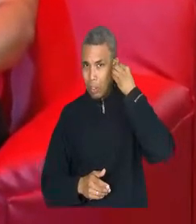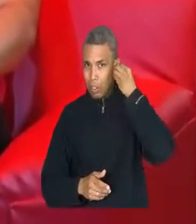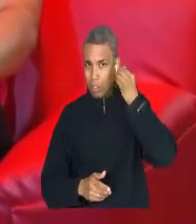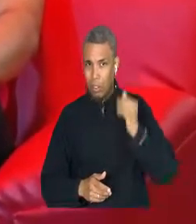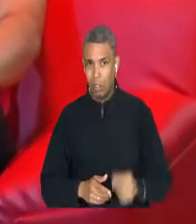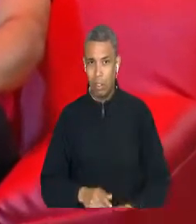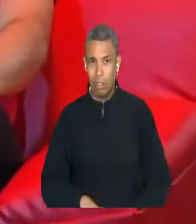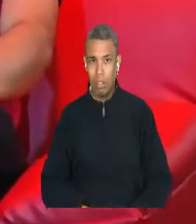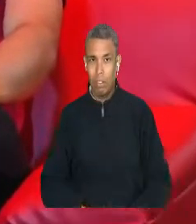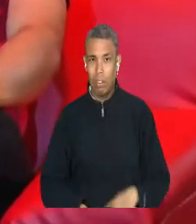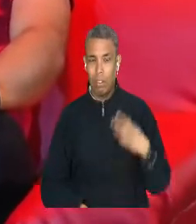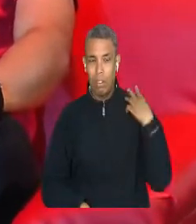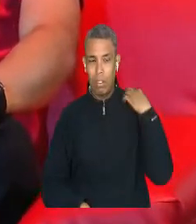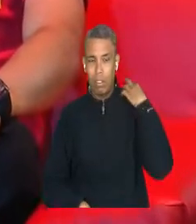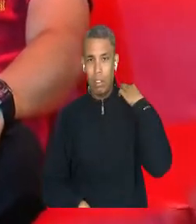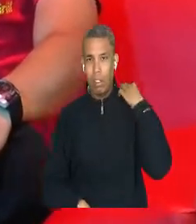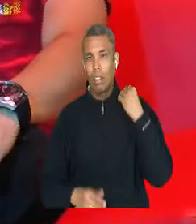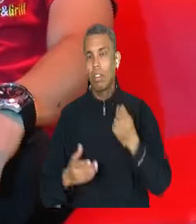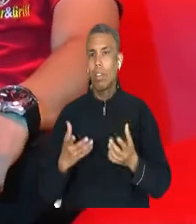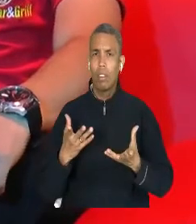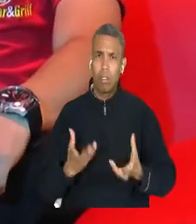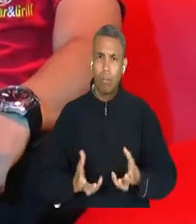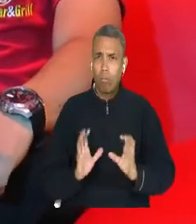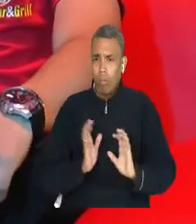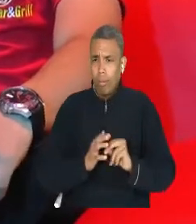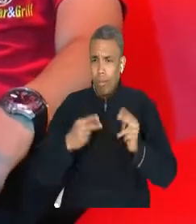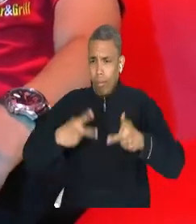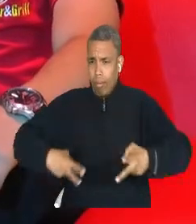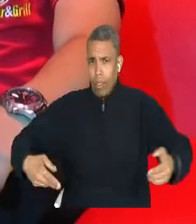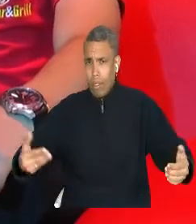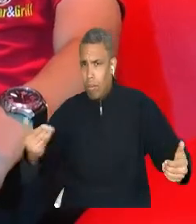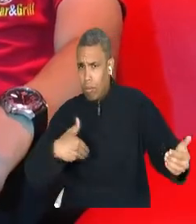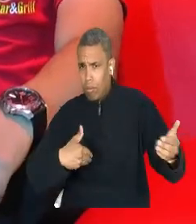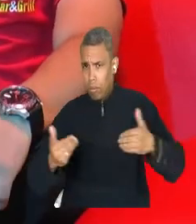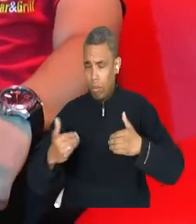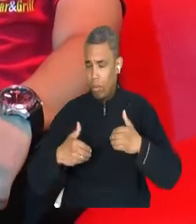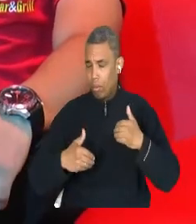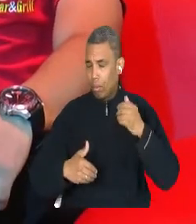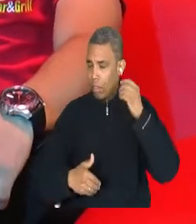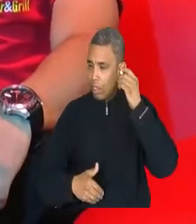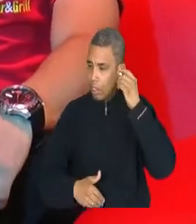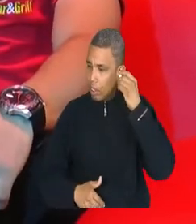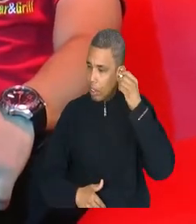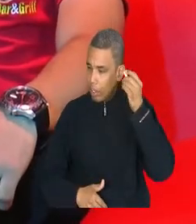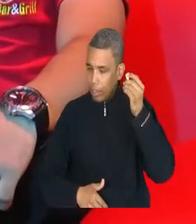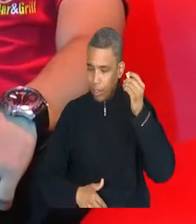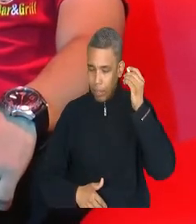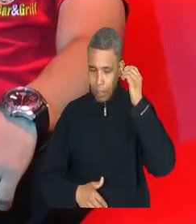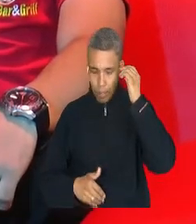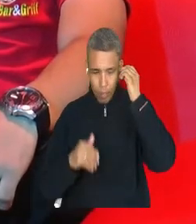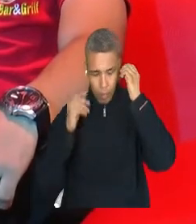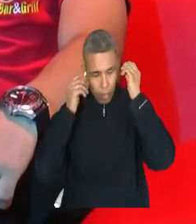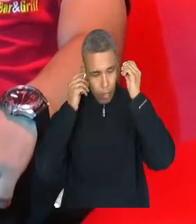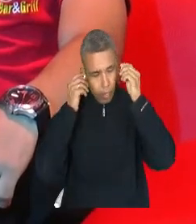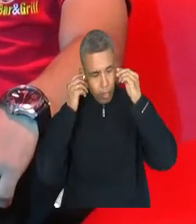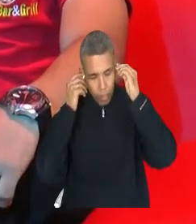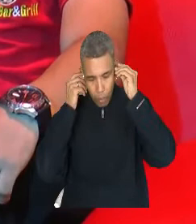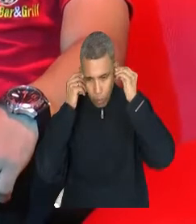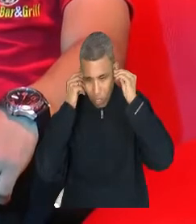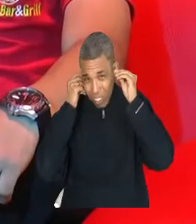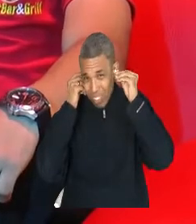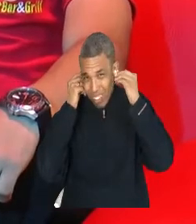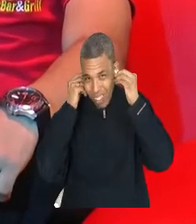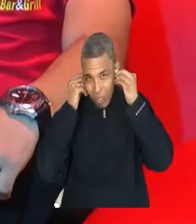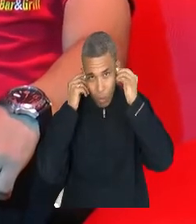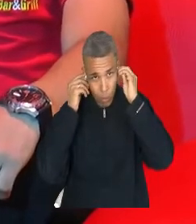queremos satisfacer al cliente, que él se sienta a gusto con el bar, con el sitio, tener toda la disposición de los